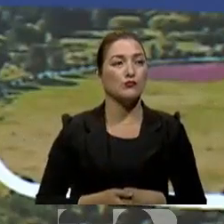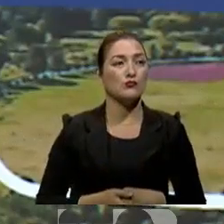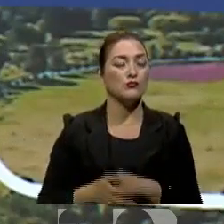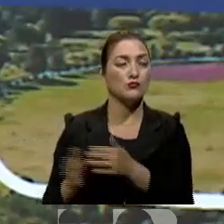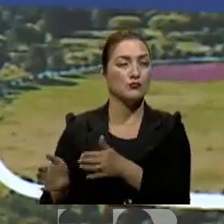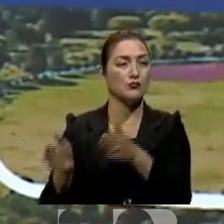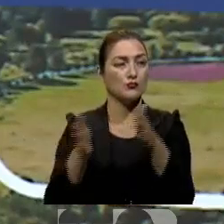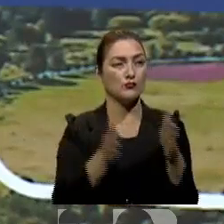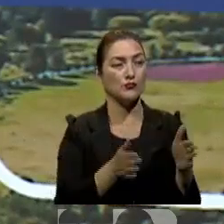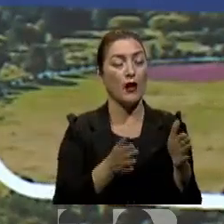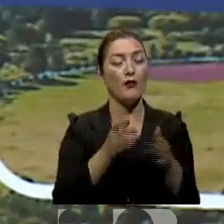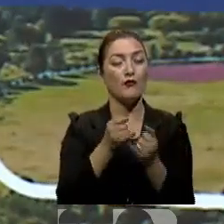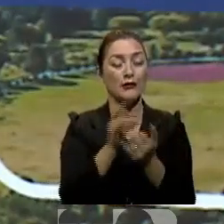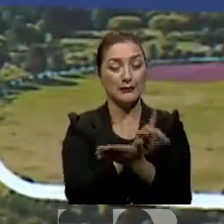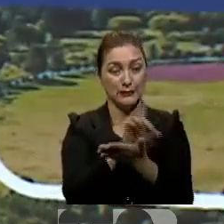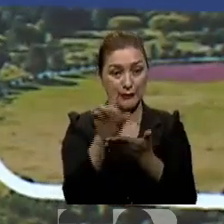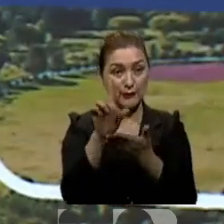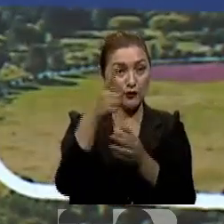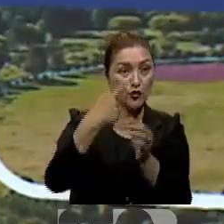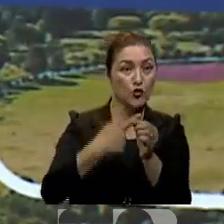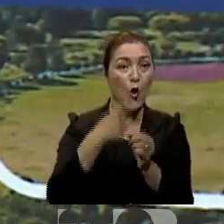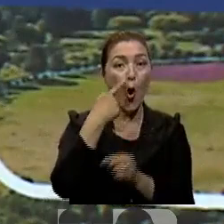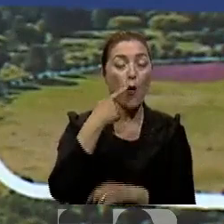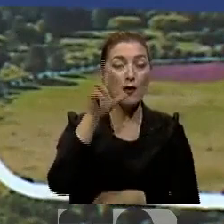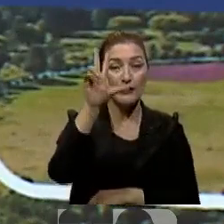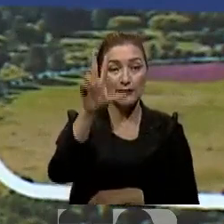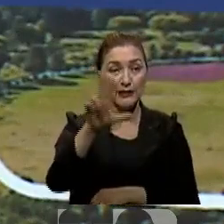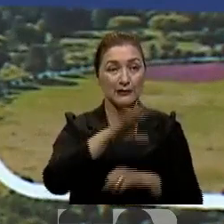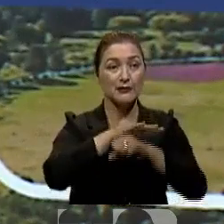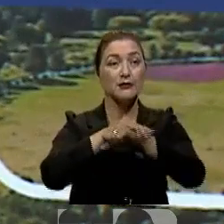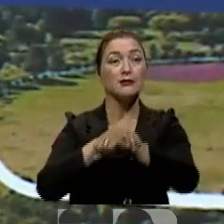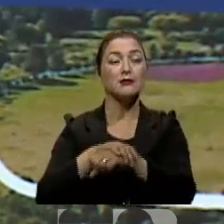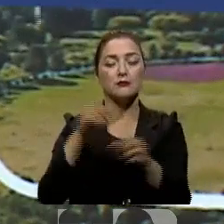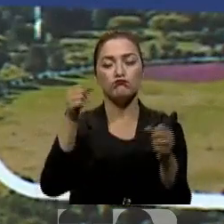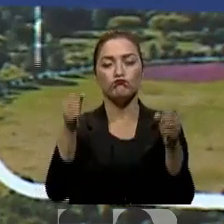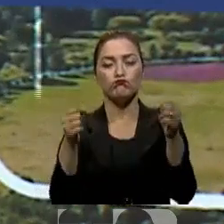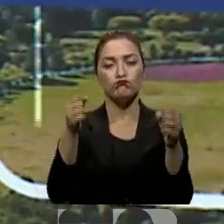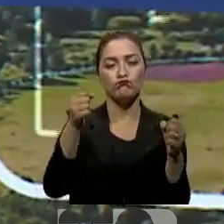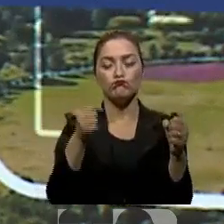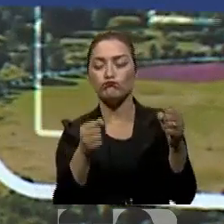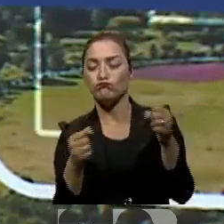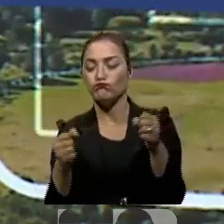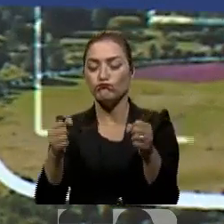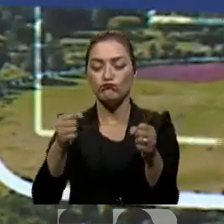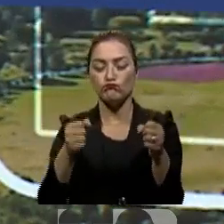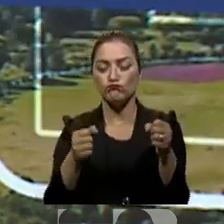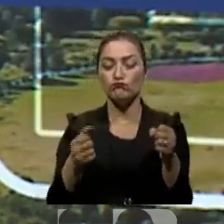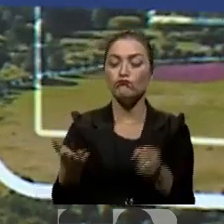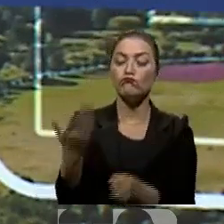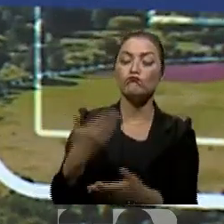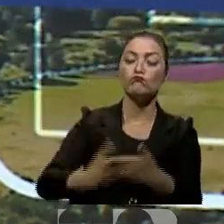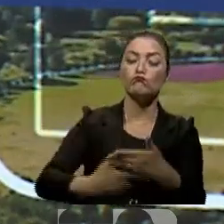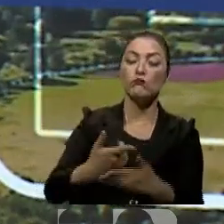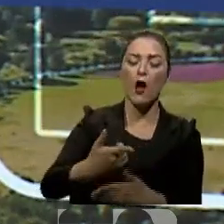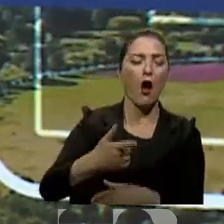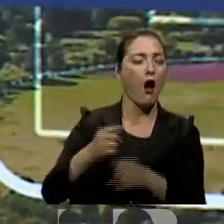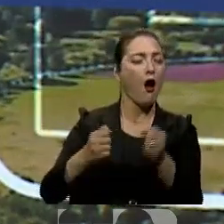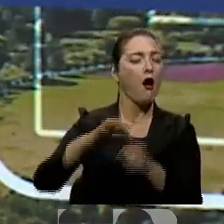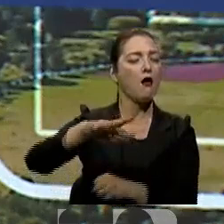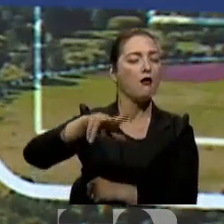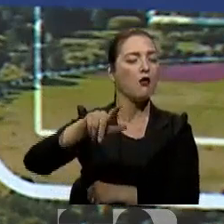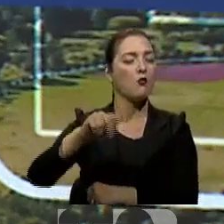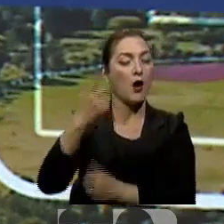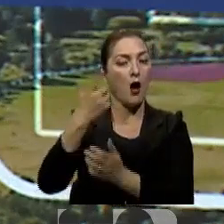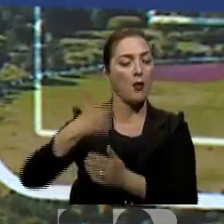Este fin de semana en Quito, tres hombres fueron detenidos por movilizarse en un carro robado y portar un arma de fuego. Además, un